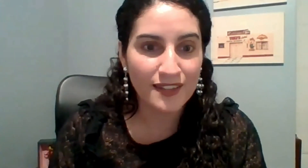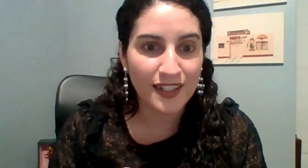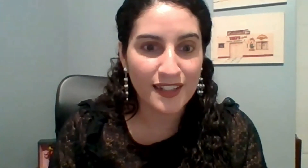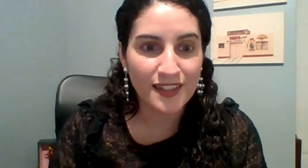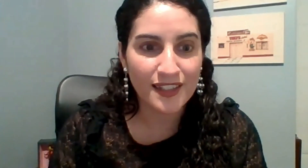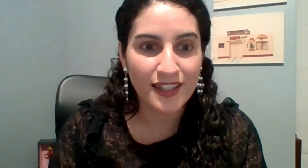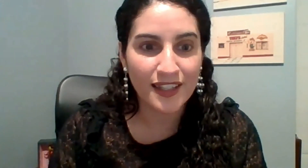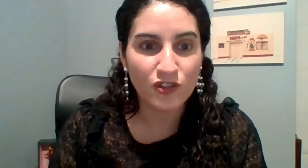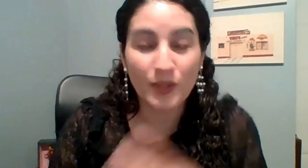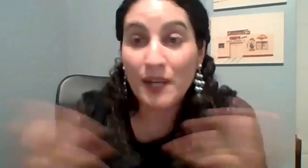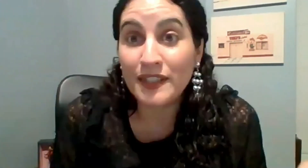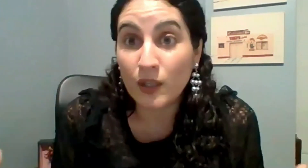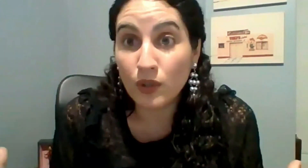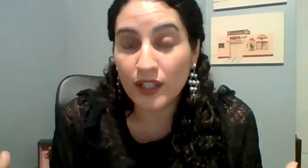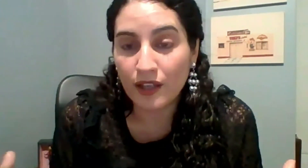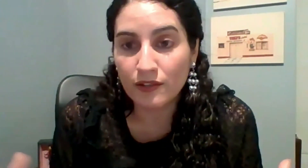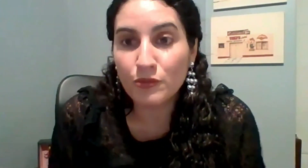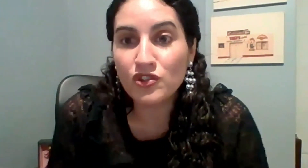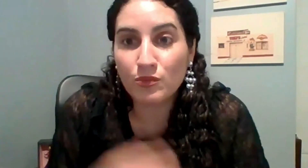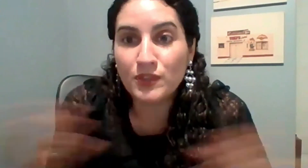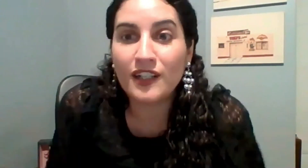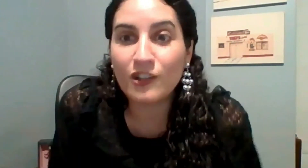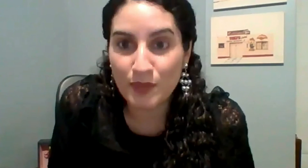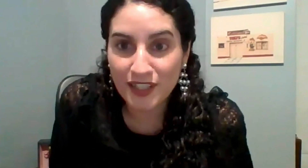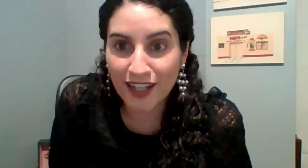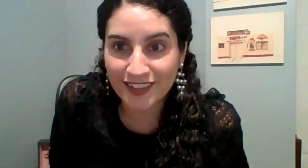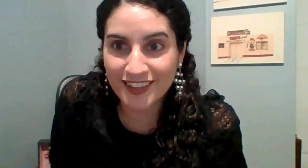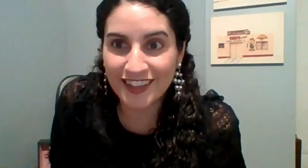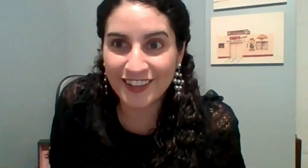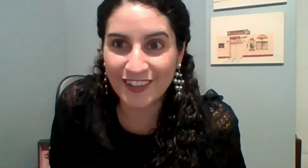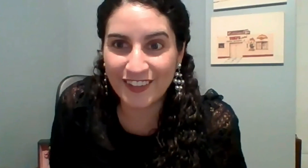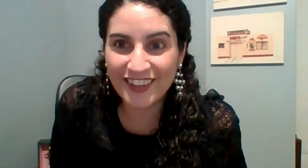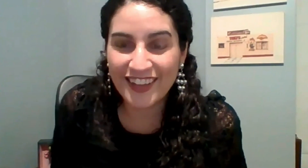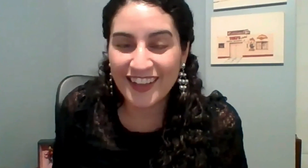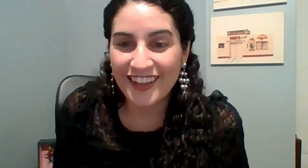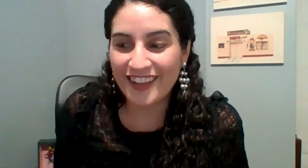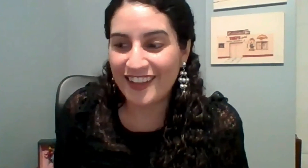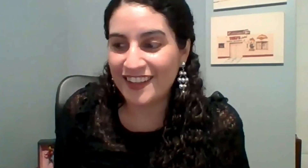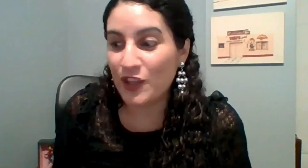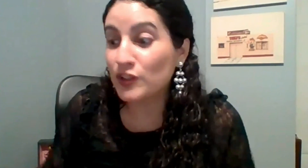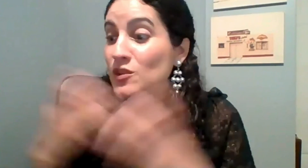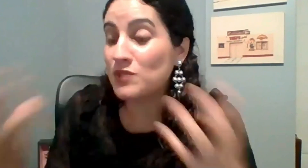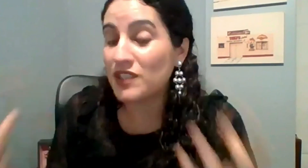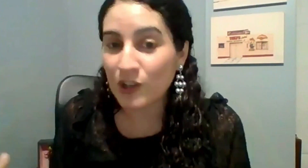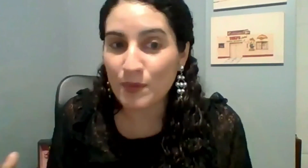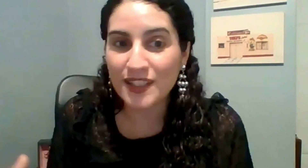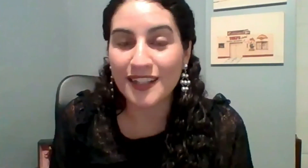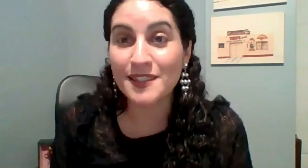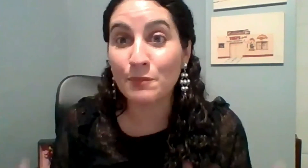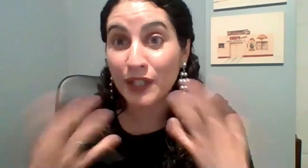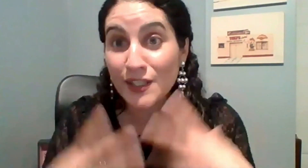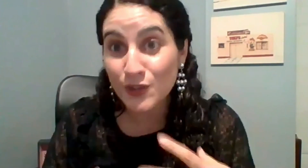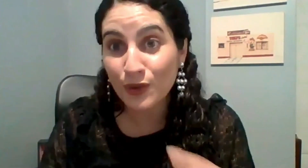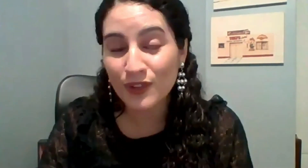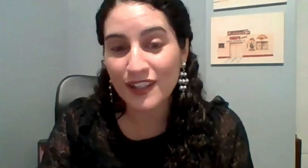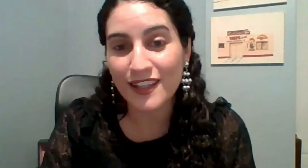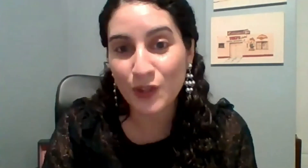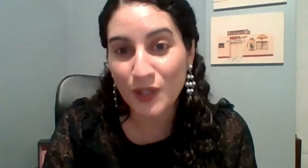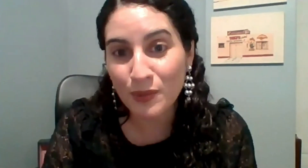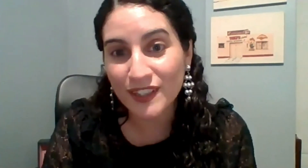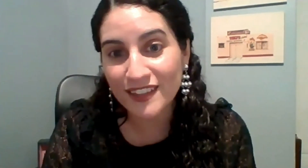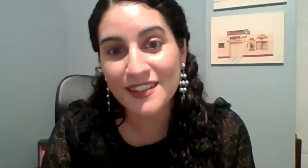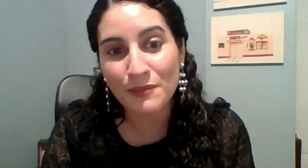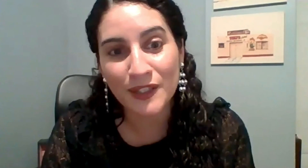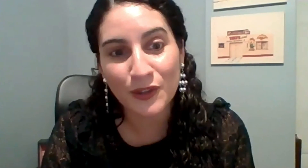habían intereses sobre la metalurgia, cómo se obtienen los metales, ¿no? De dónde se obtienen los metales. Y por eso